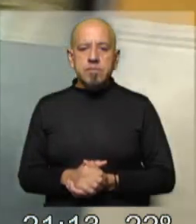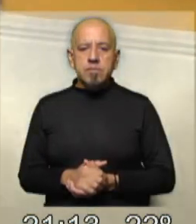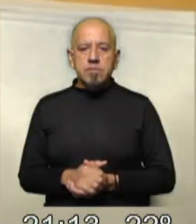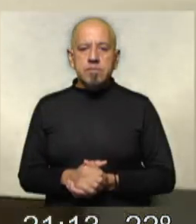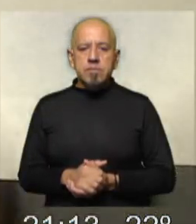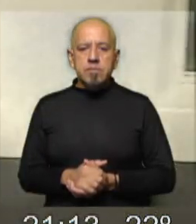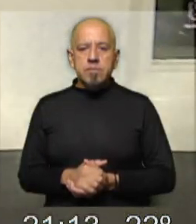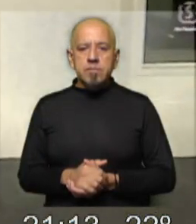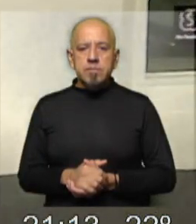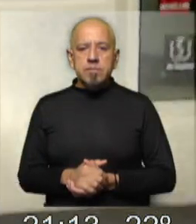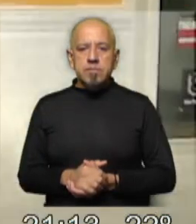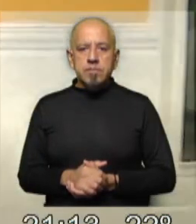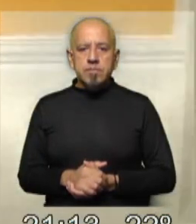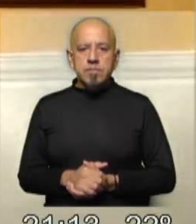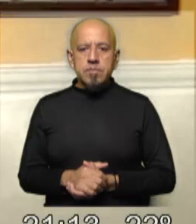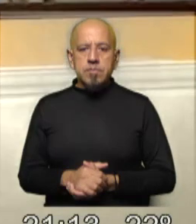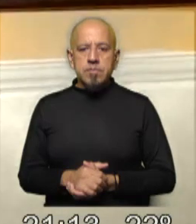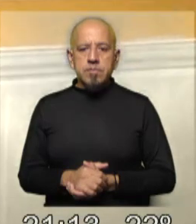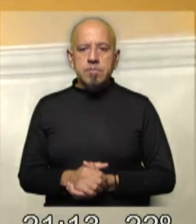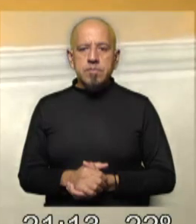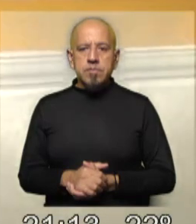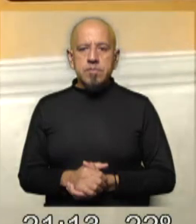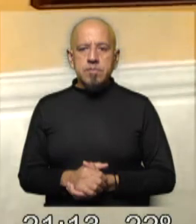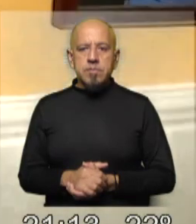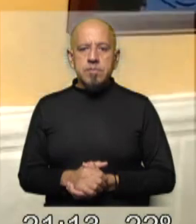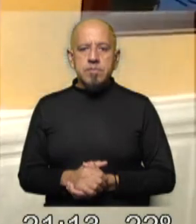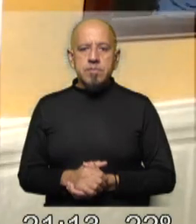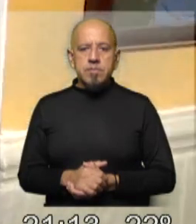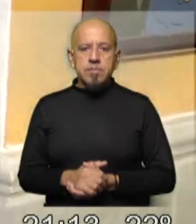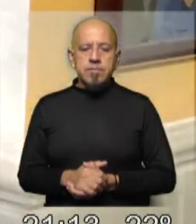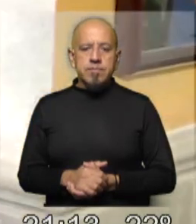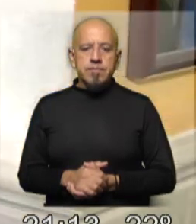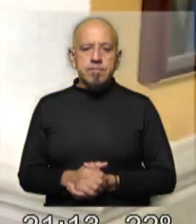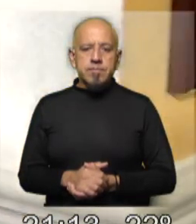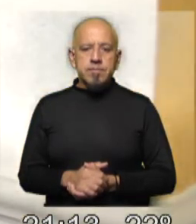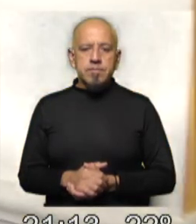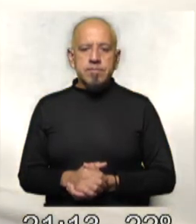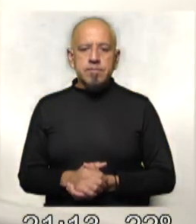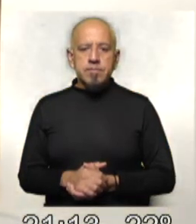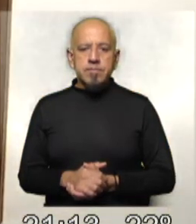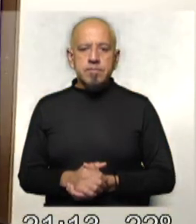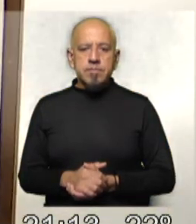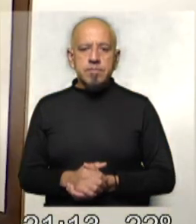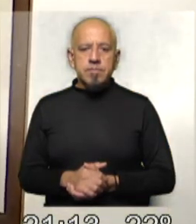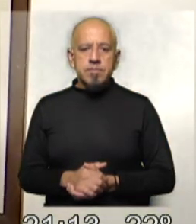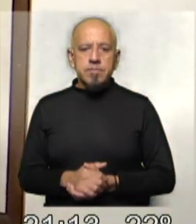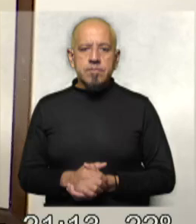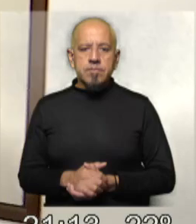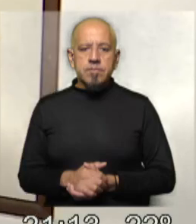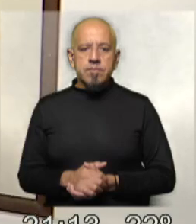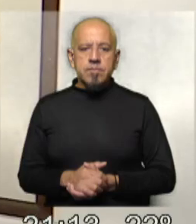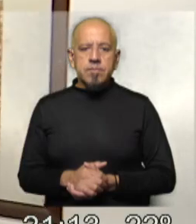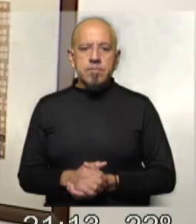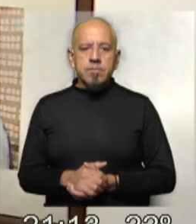lugar mágico realmente, que uno se encuentra de todo. Y acá tenemos en la pared ya varios clásicos de la